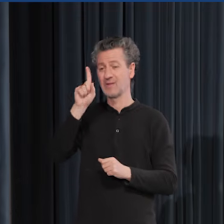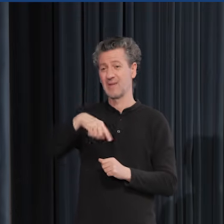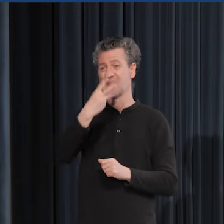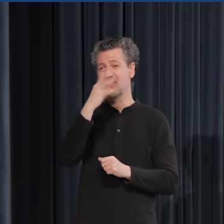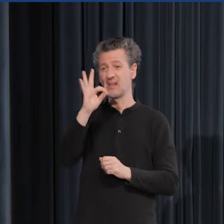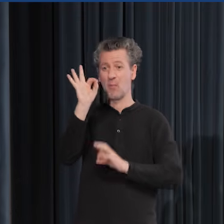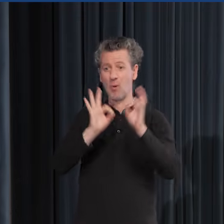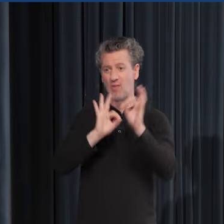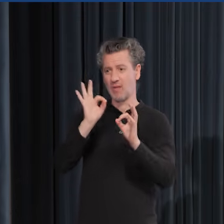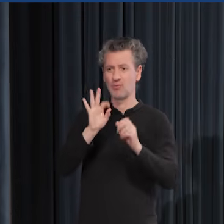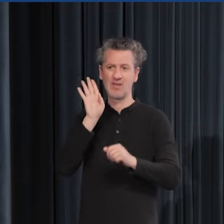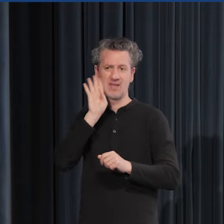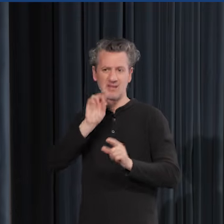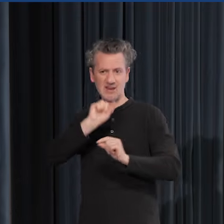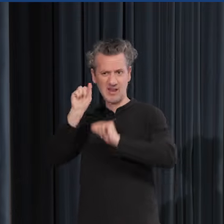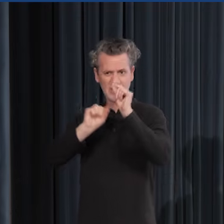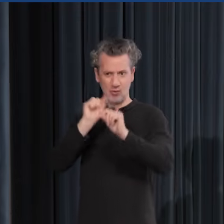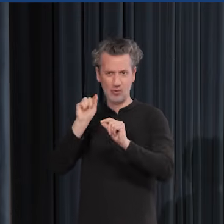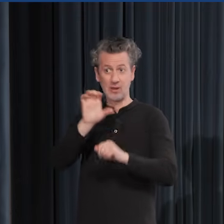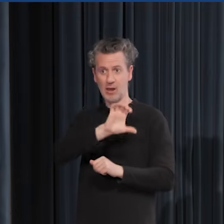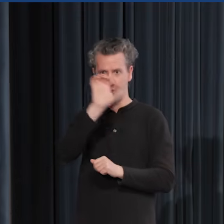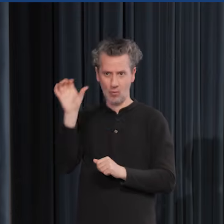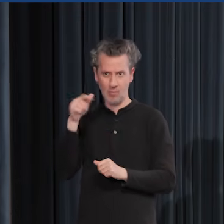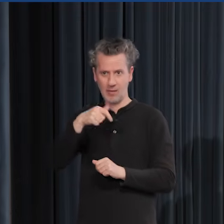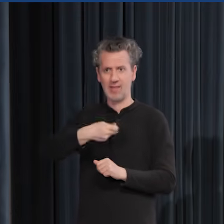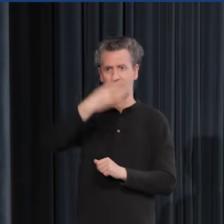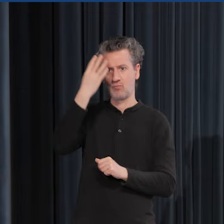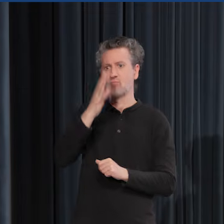de los residuos que se producen en Europa.